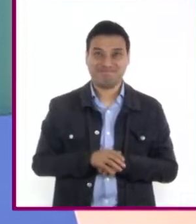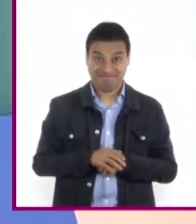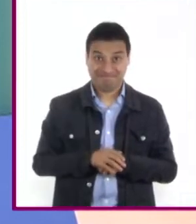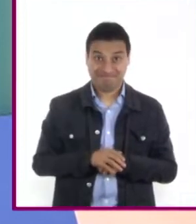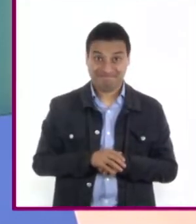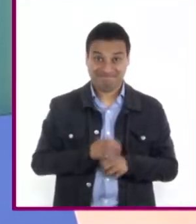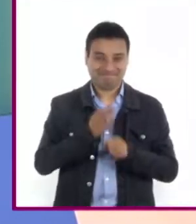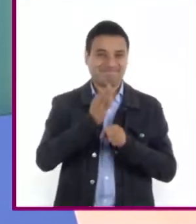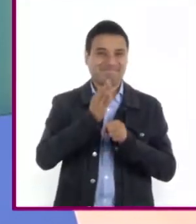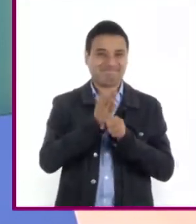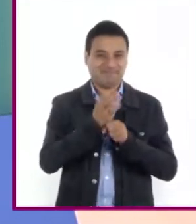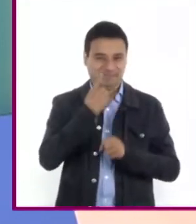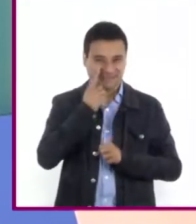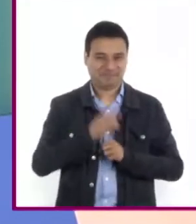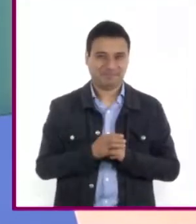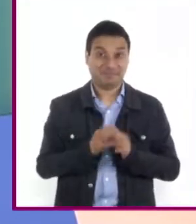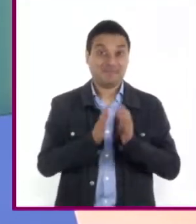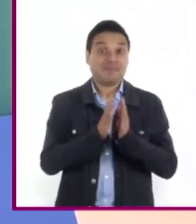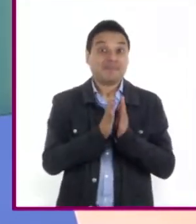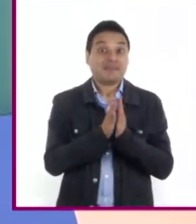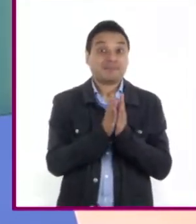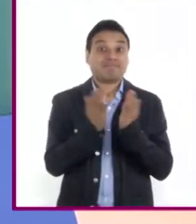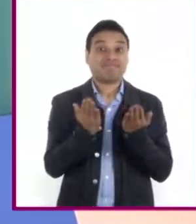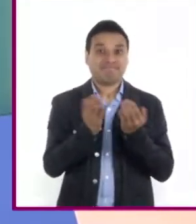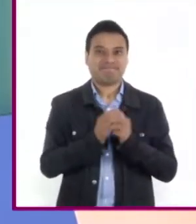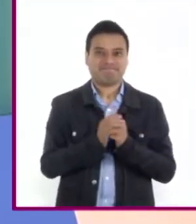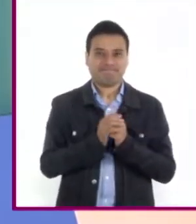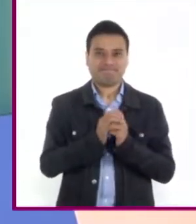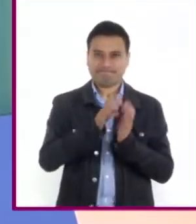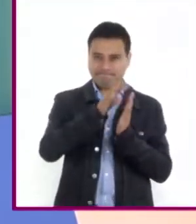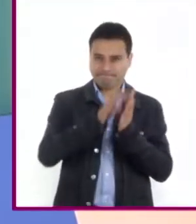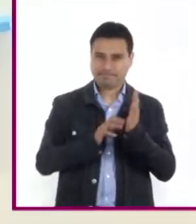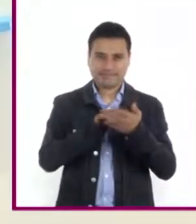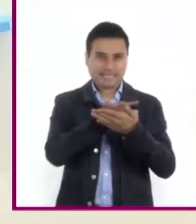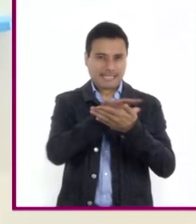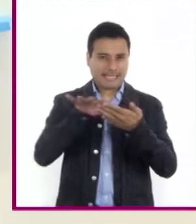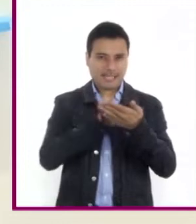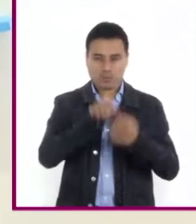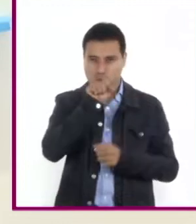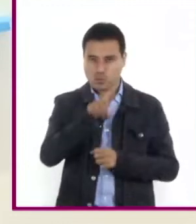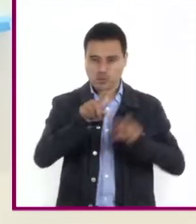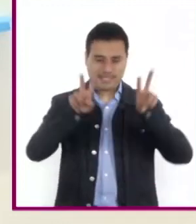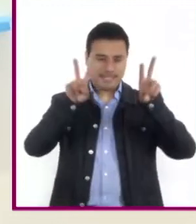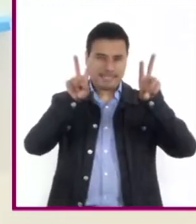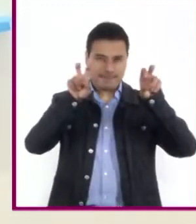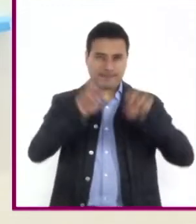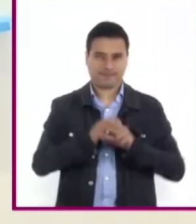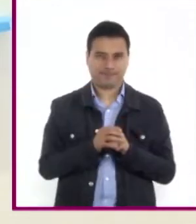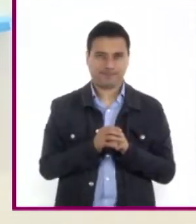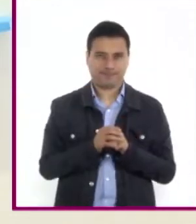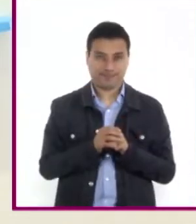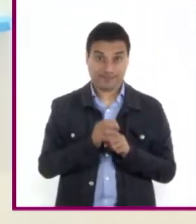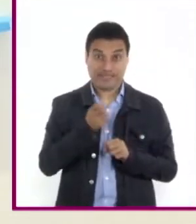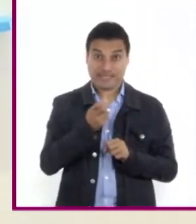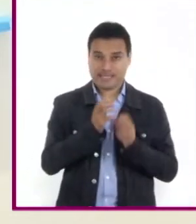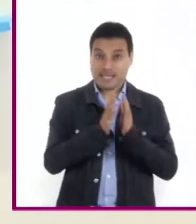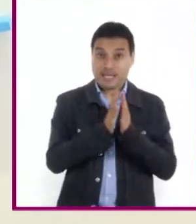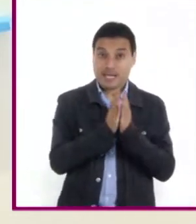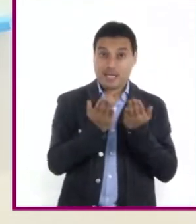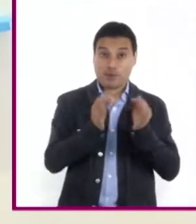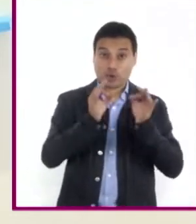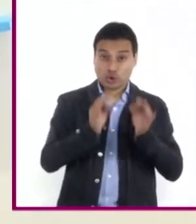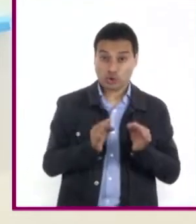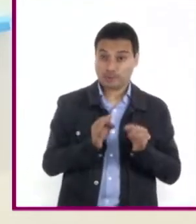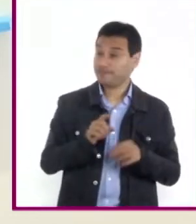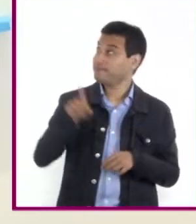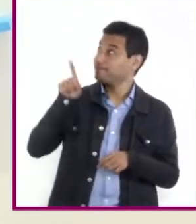Ahora vamos a leer un texto que tiene relación con el tema que nos ocupa. Esta lectura es un fragmento del título Los